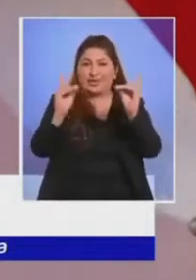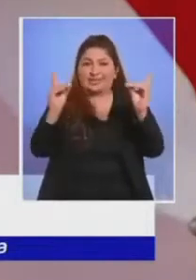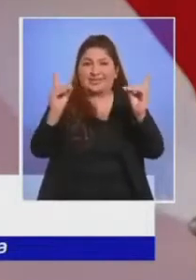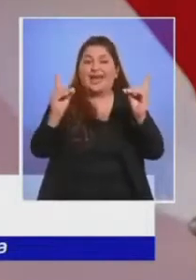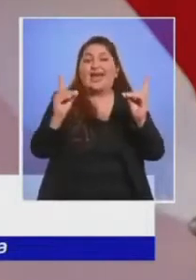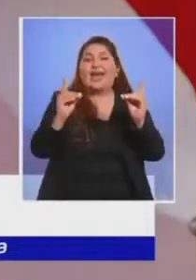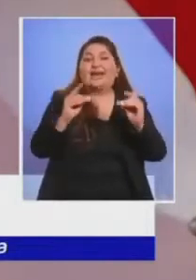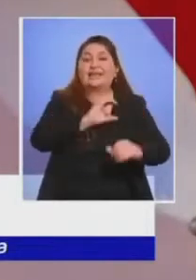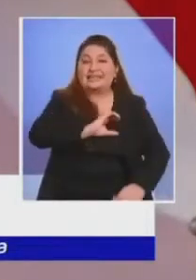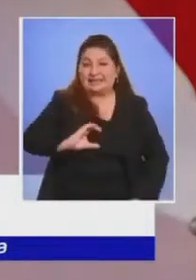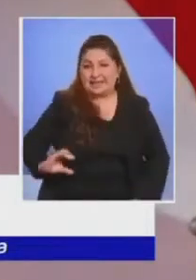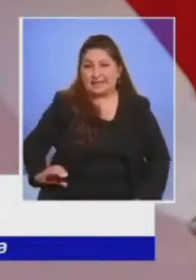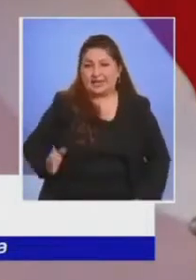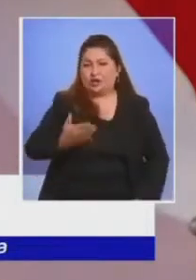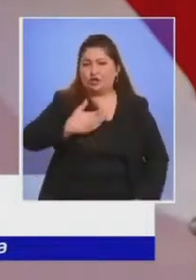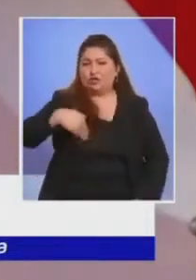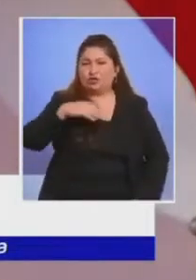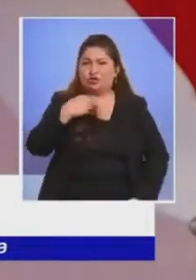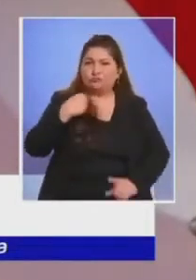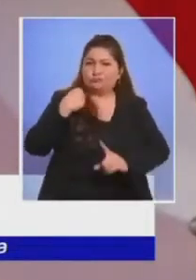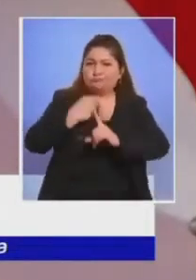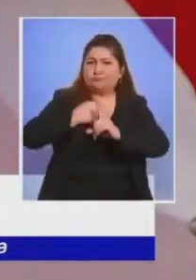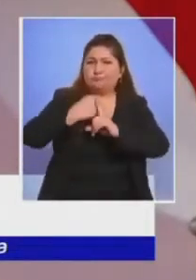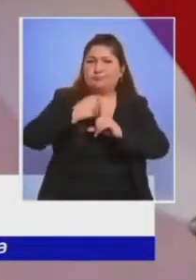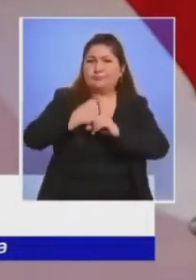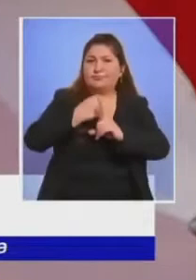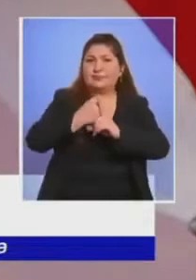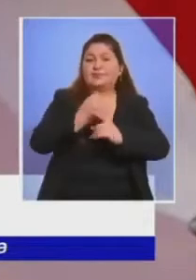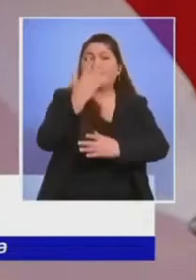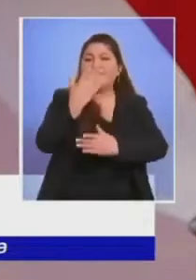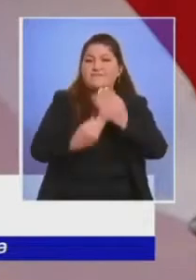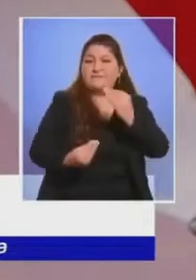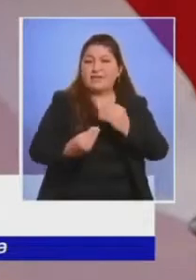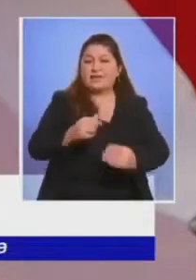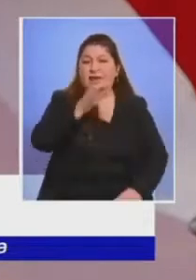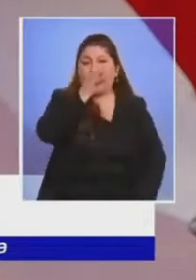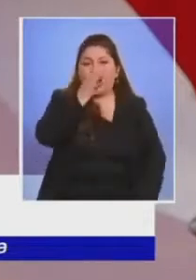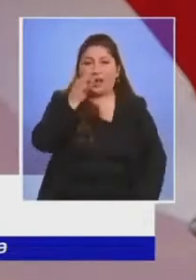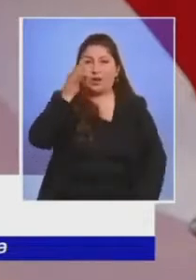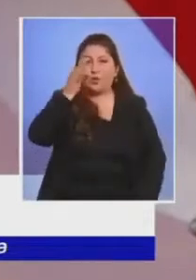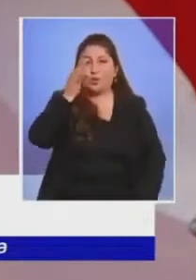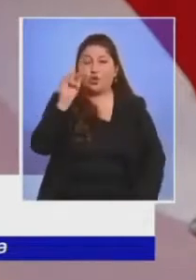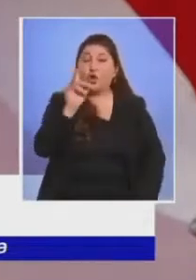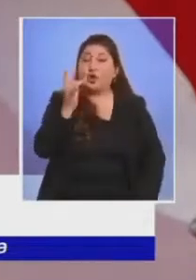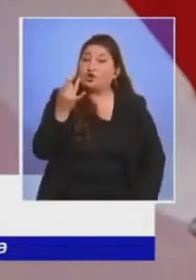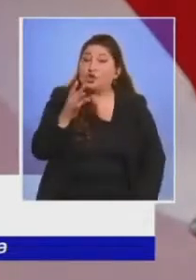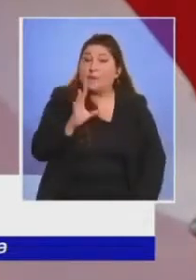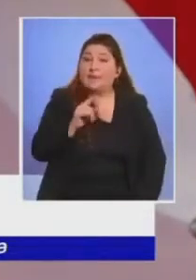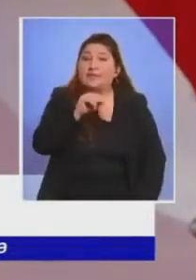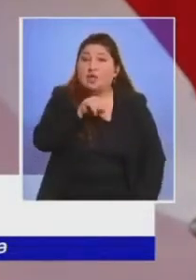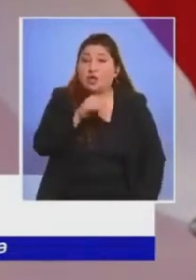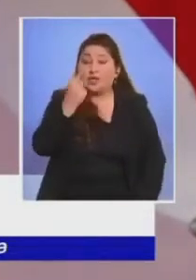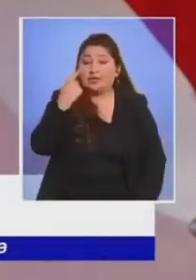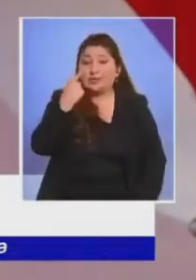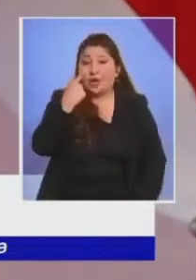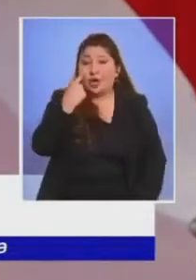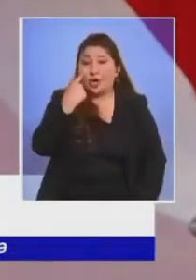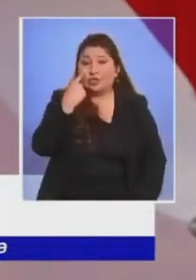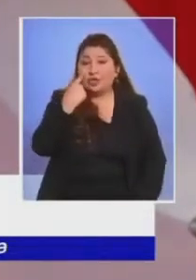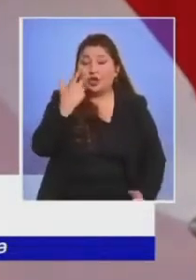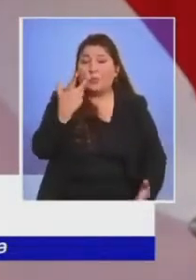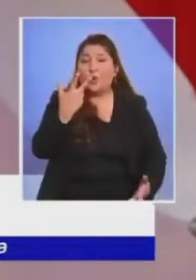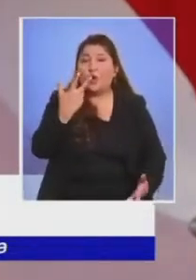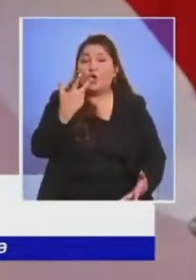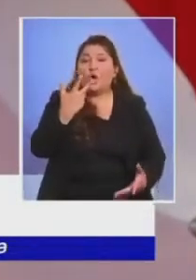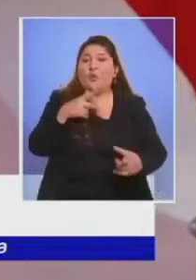una firme pelea para que se terminara el lucro no solo en lo que hoy día se conocía habitualmente como el principal instrumento, que era